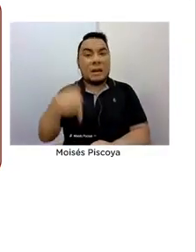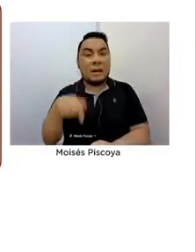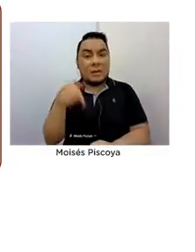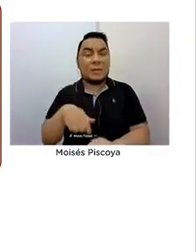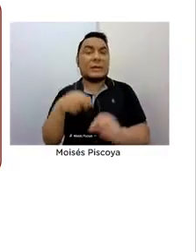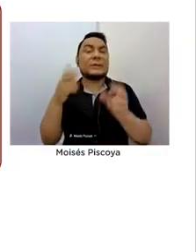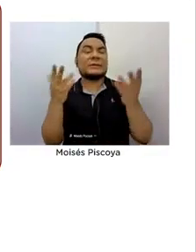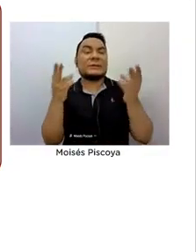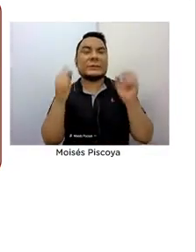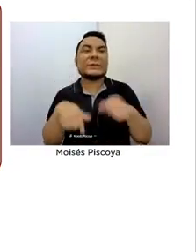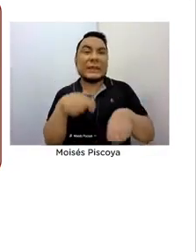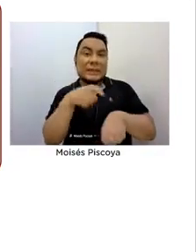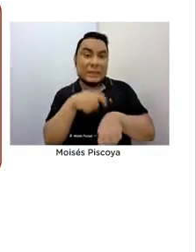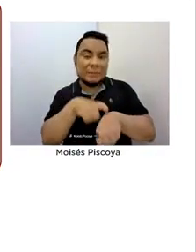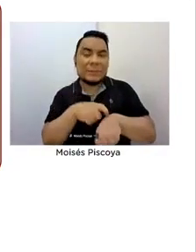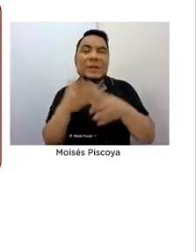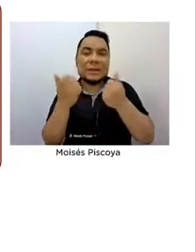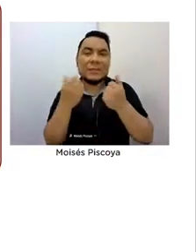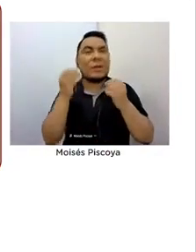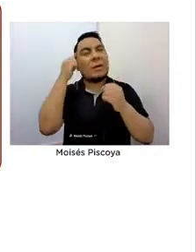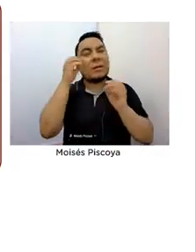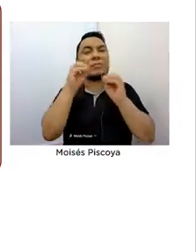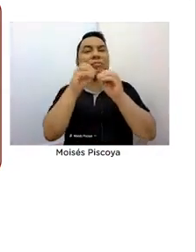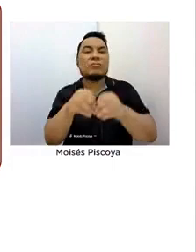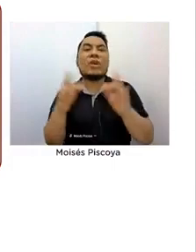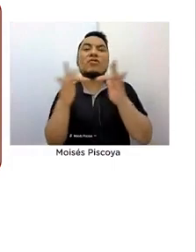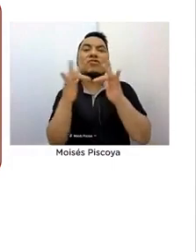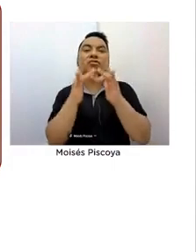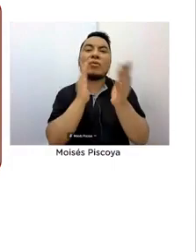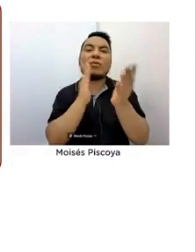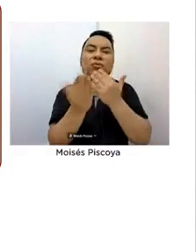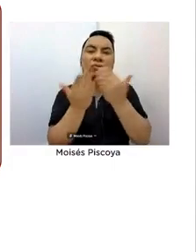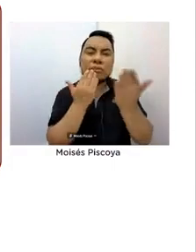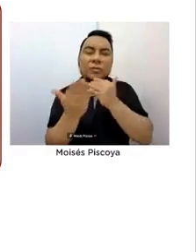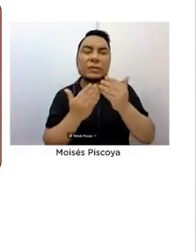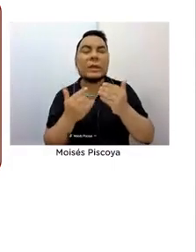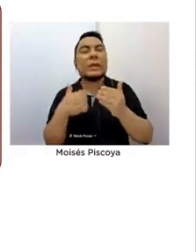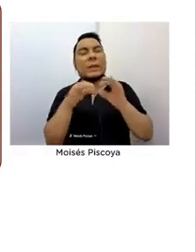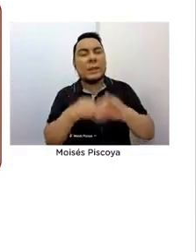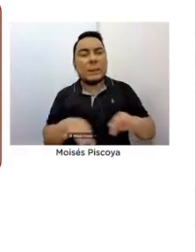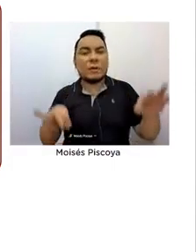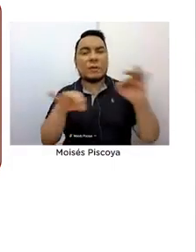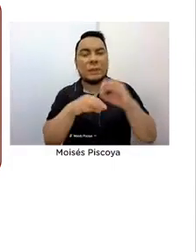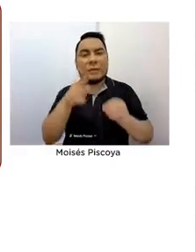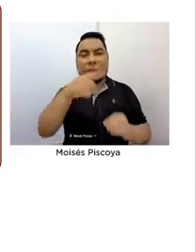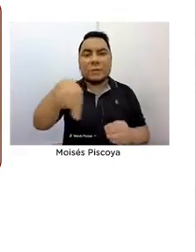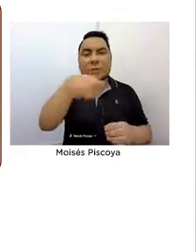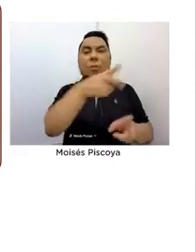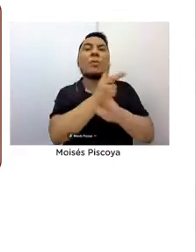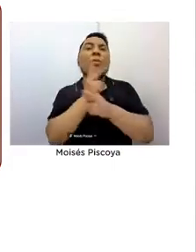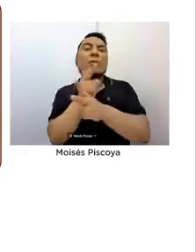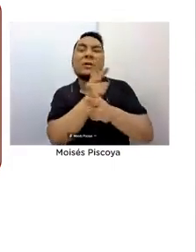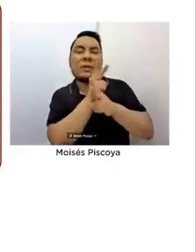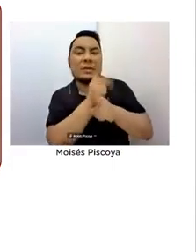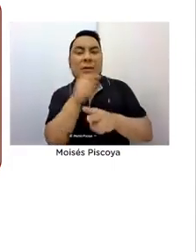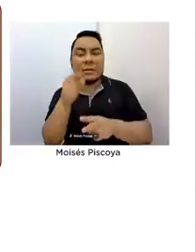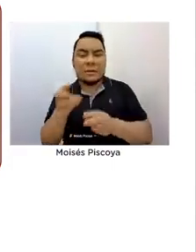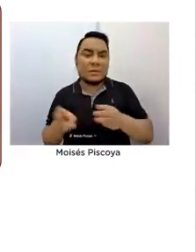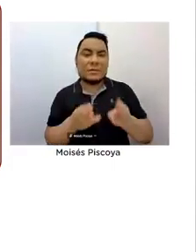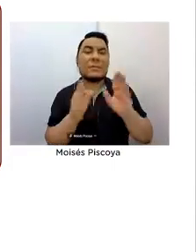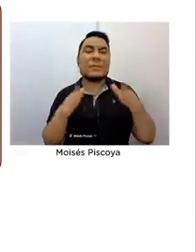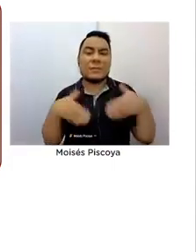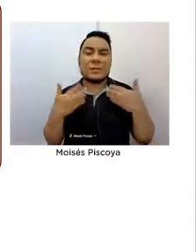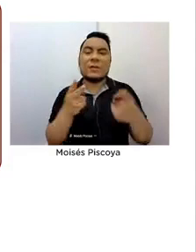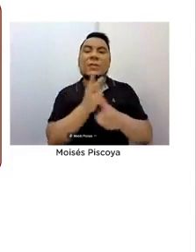hemos desarrollado este webinar. No, para nosotros es muy importante que puedan ustedes cuidarse para de esta manera también